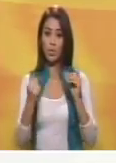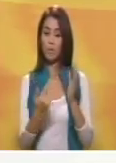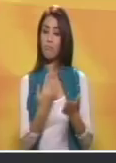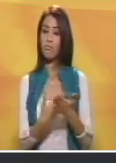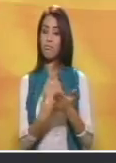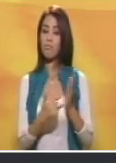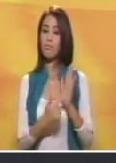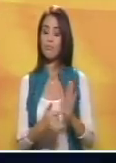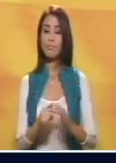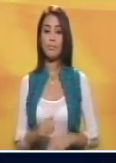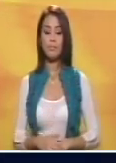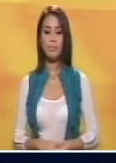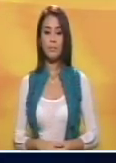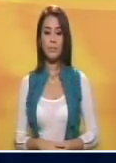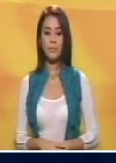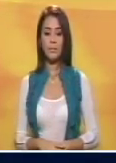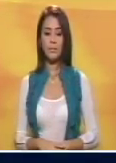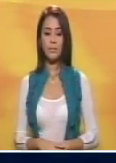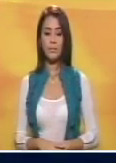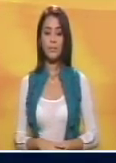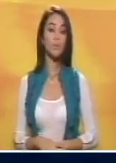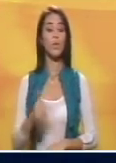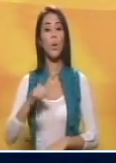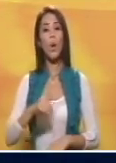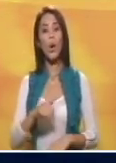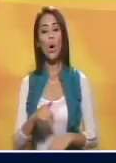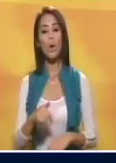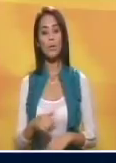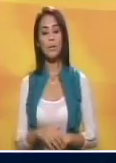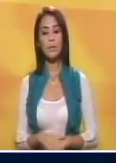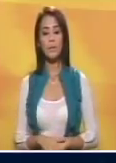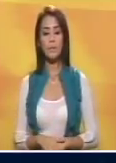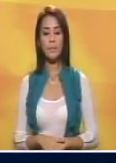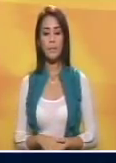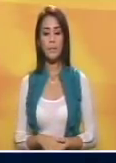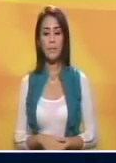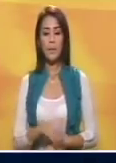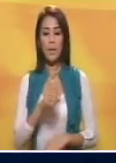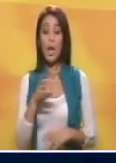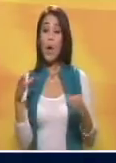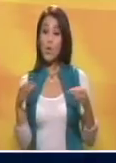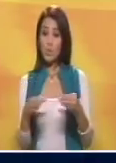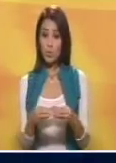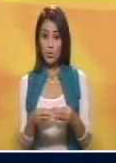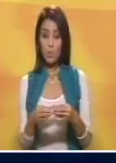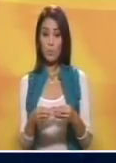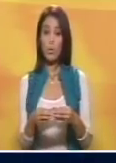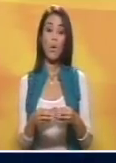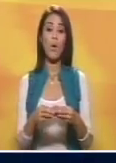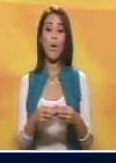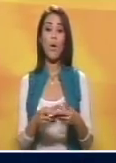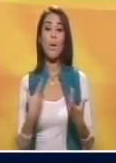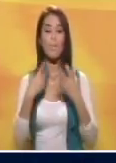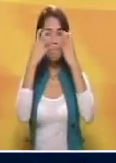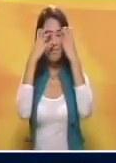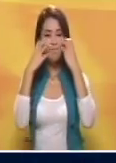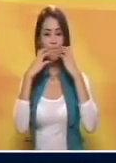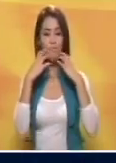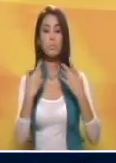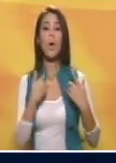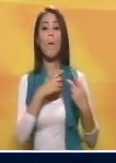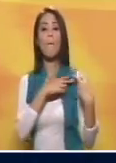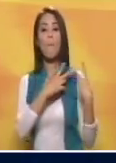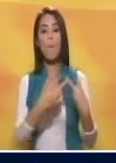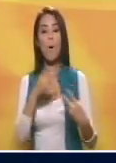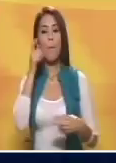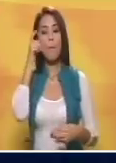correspondientes. Fíjense hoy que capturamos a un grupo del partido terrorista Voluntad Popular